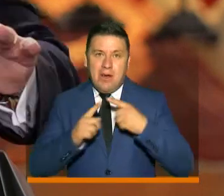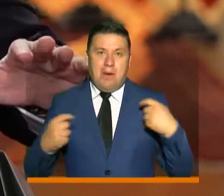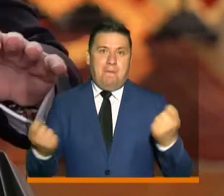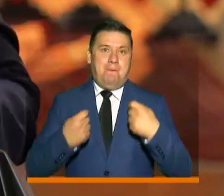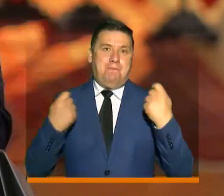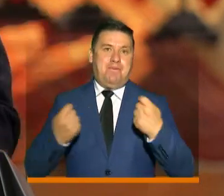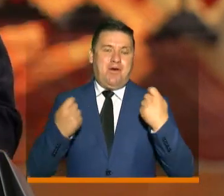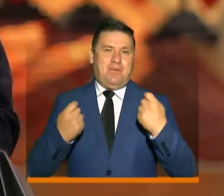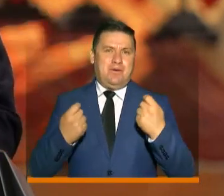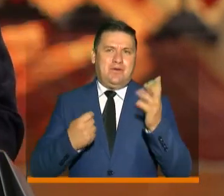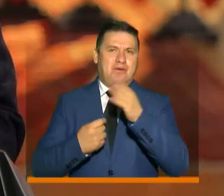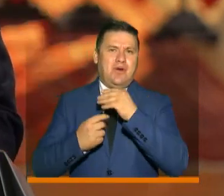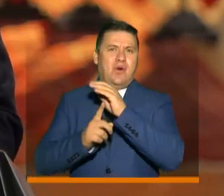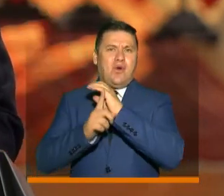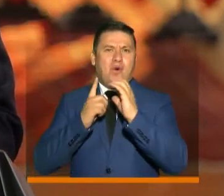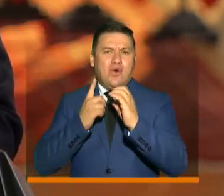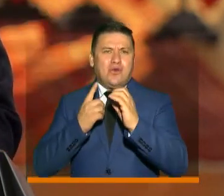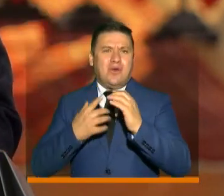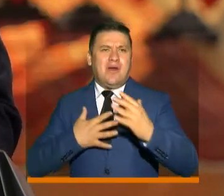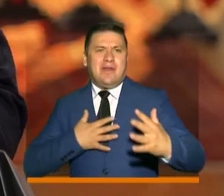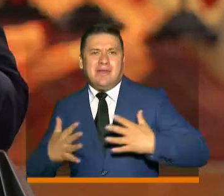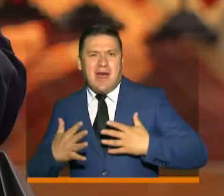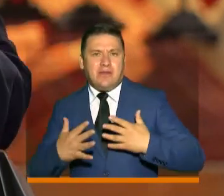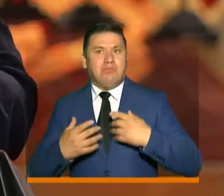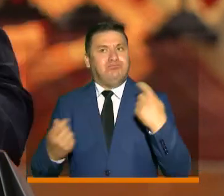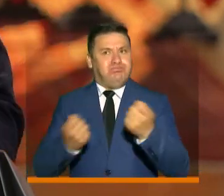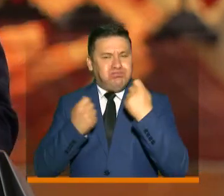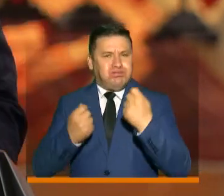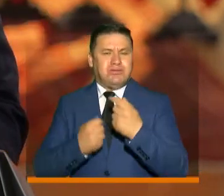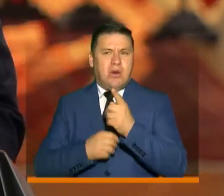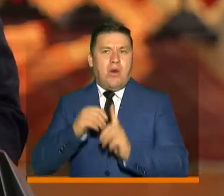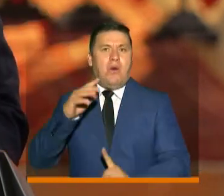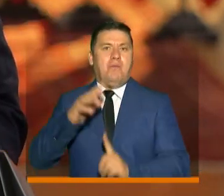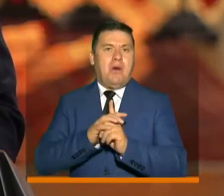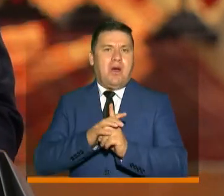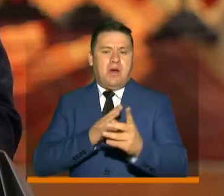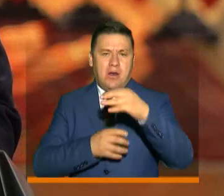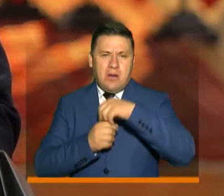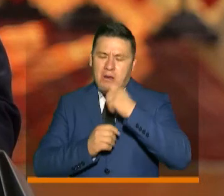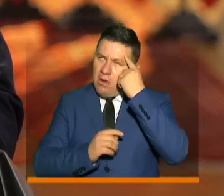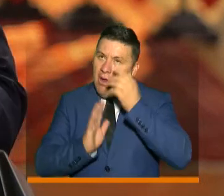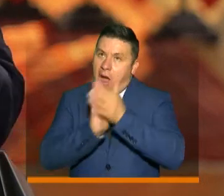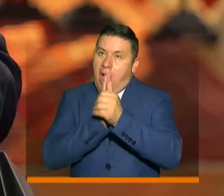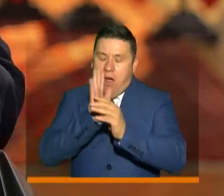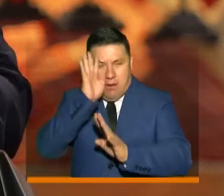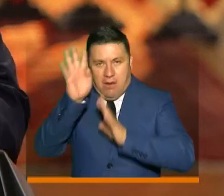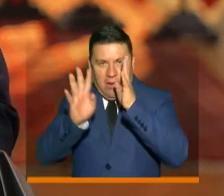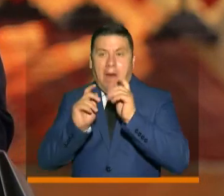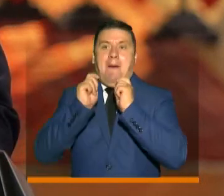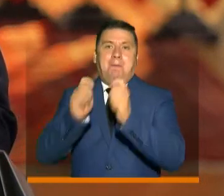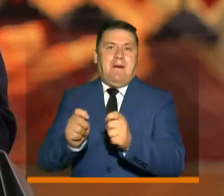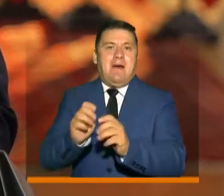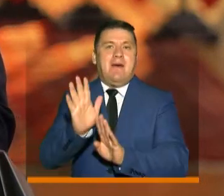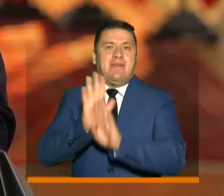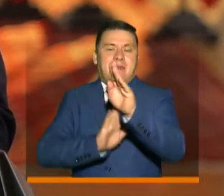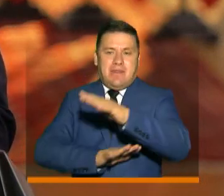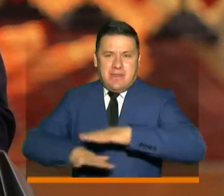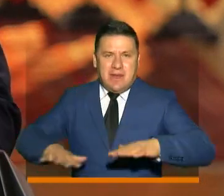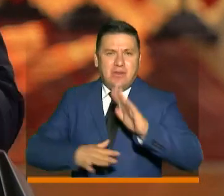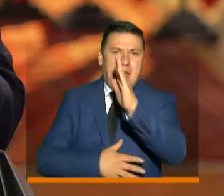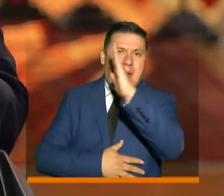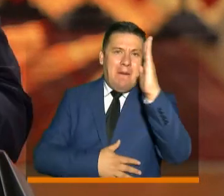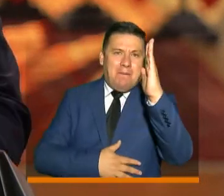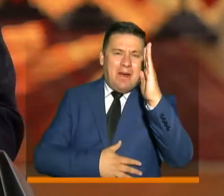a todas las industrias culturales y creativas creamos la corporación colombia crea talento y las áreas de desarrollo naranja de